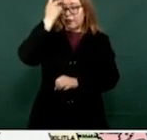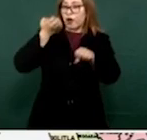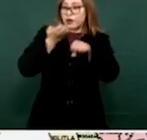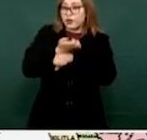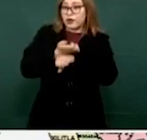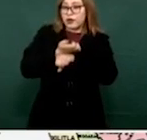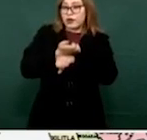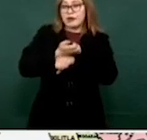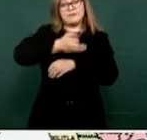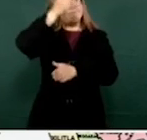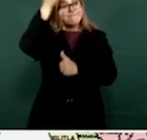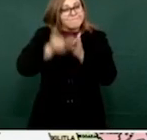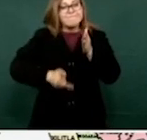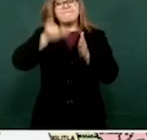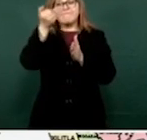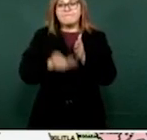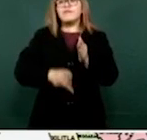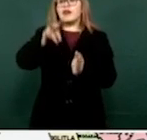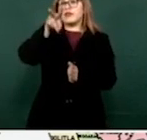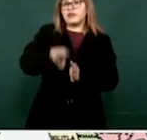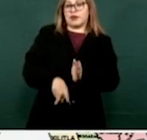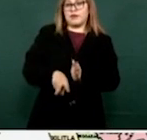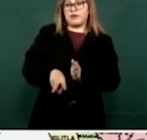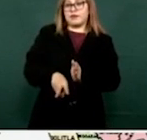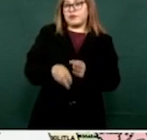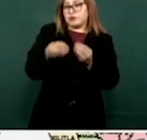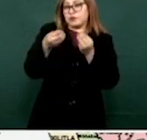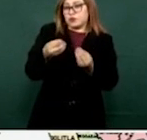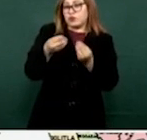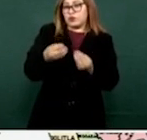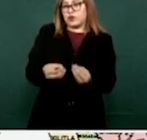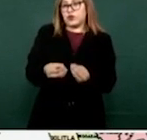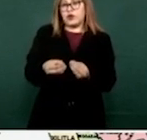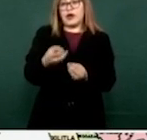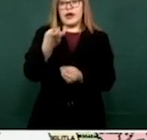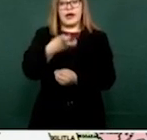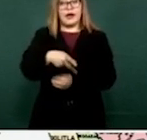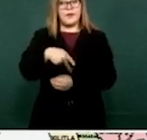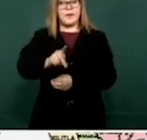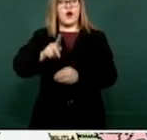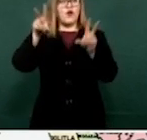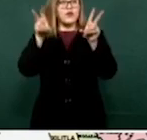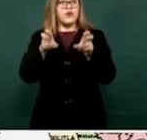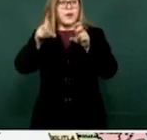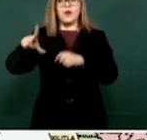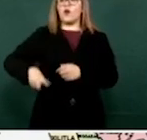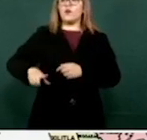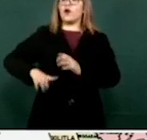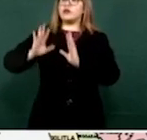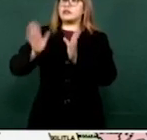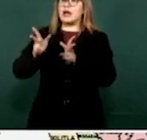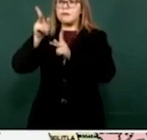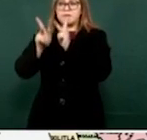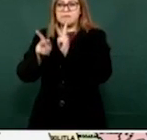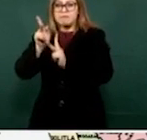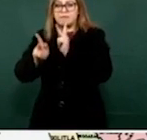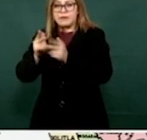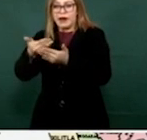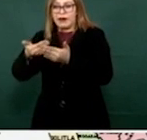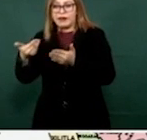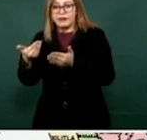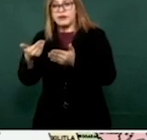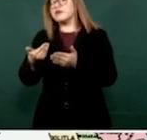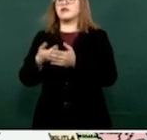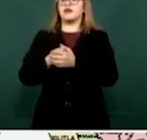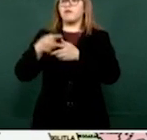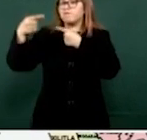existe un gran déficit de policías, ¿no? Eso ya es un tema que el señor gobernador ya lo platicamos, y pues se va